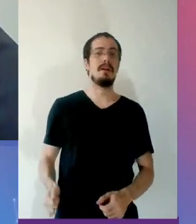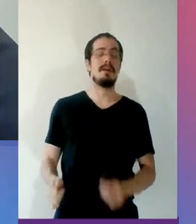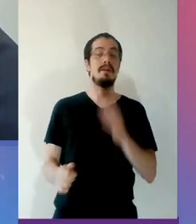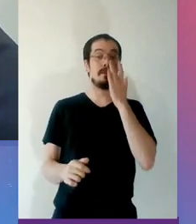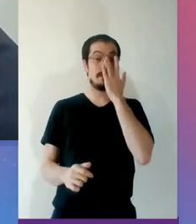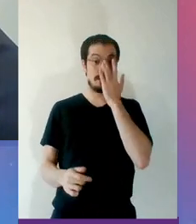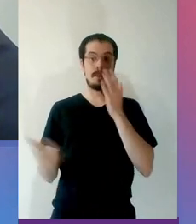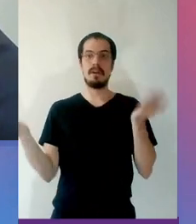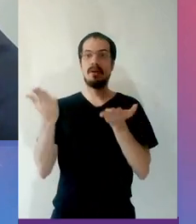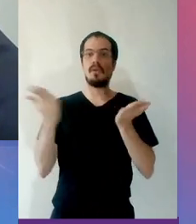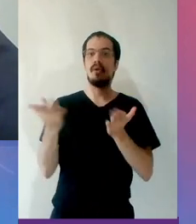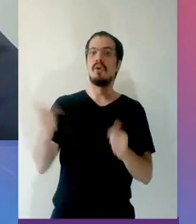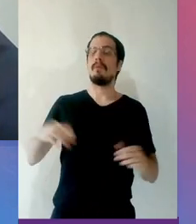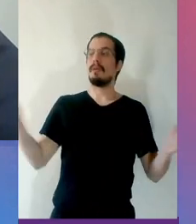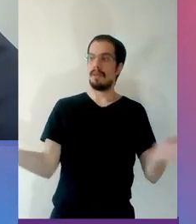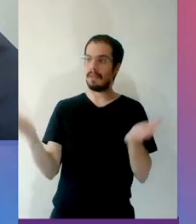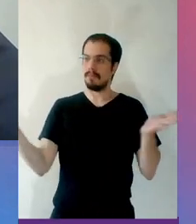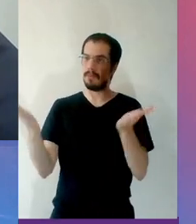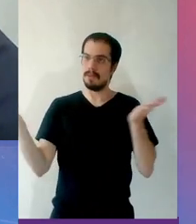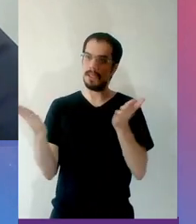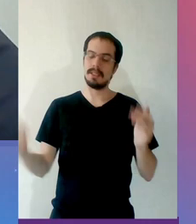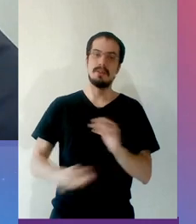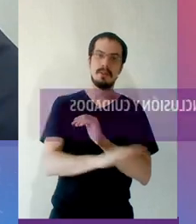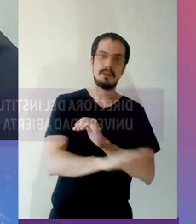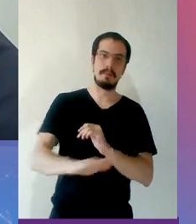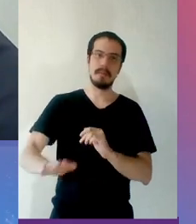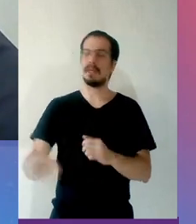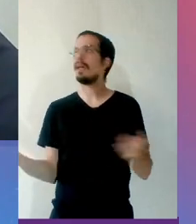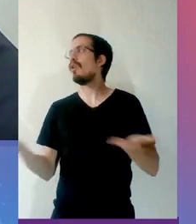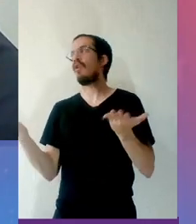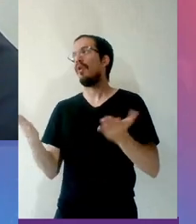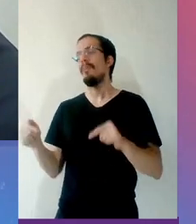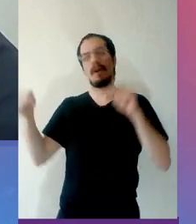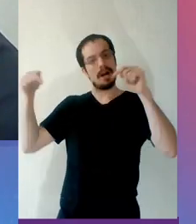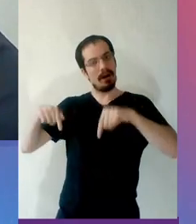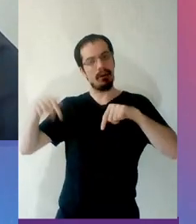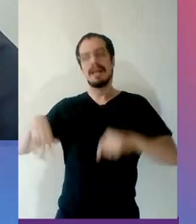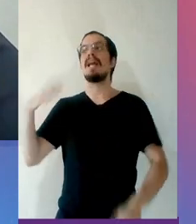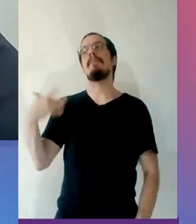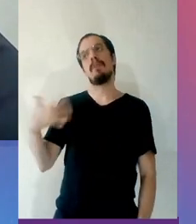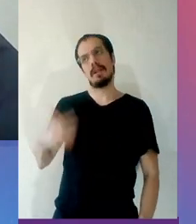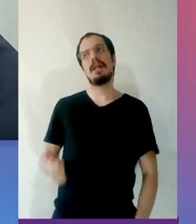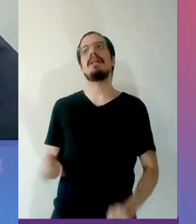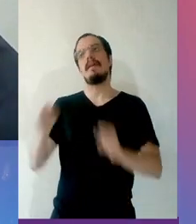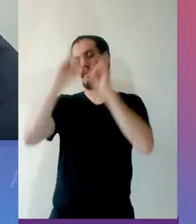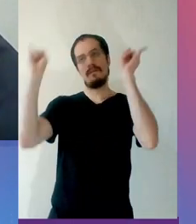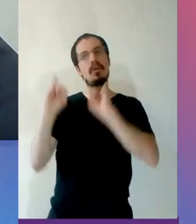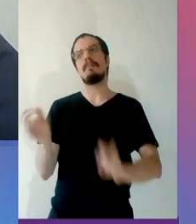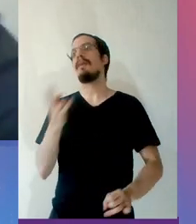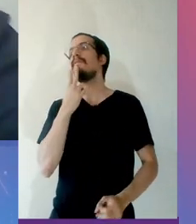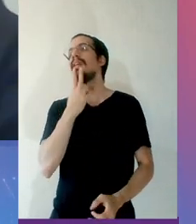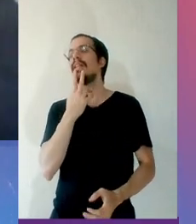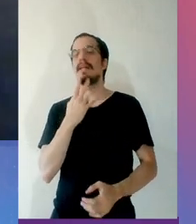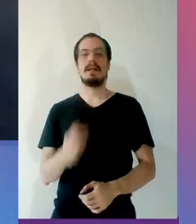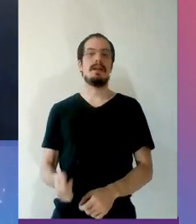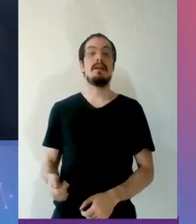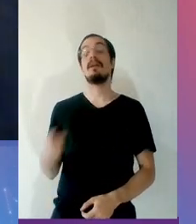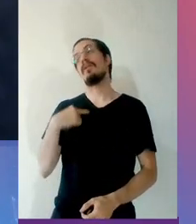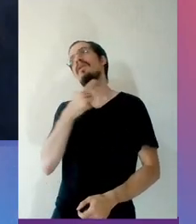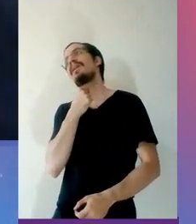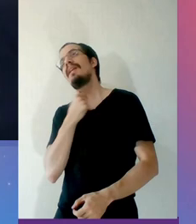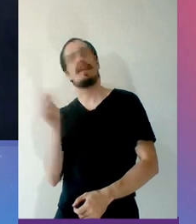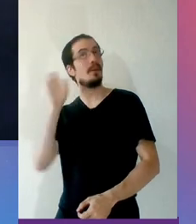toma importancia en la calidad de vida nos gustaría escuchar